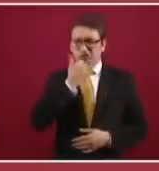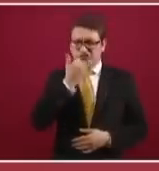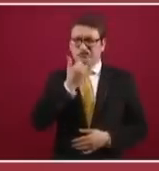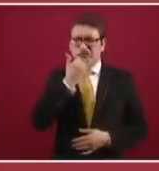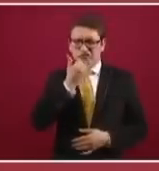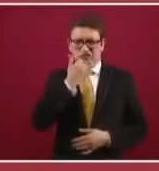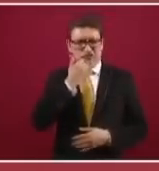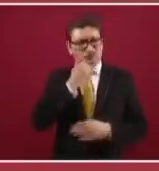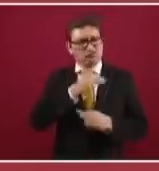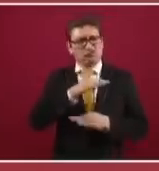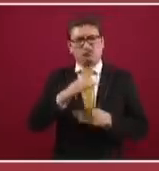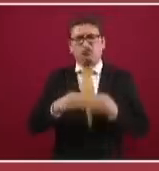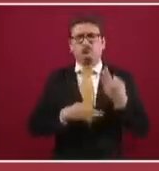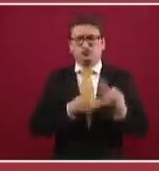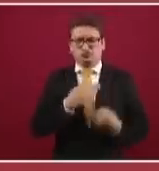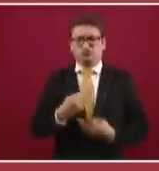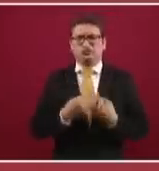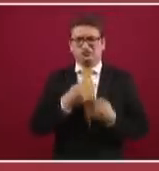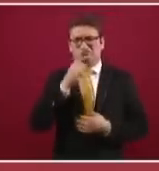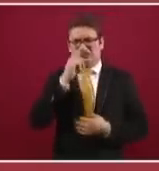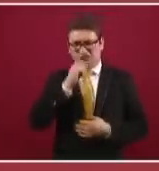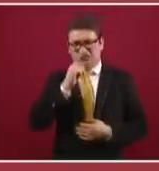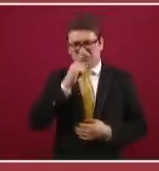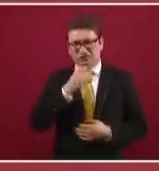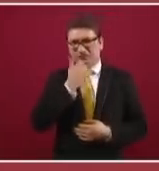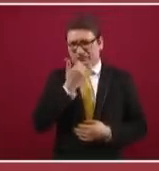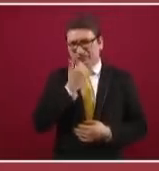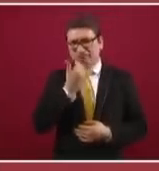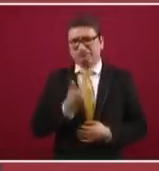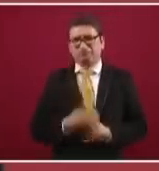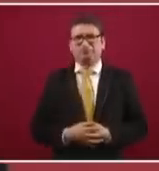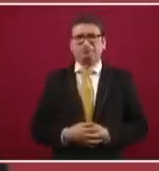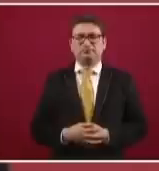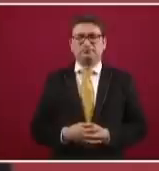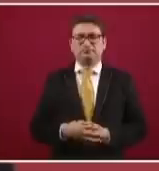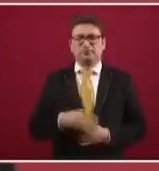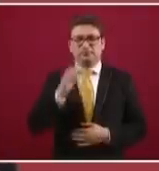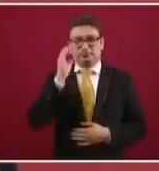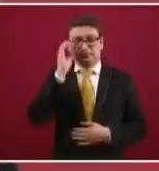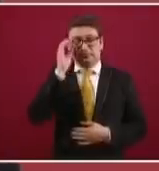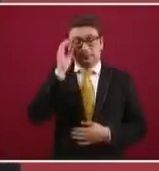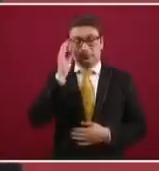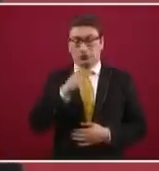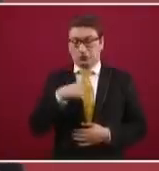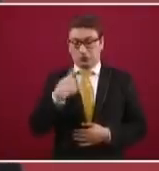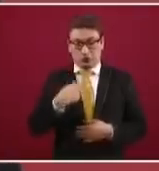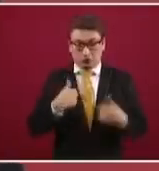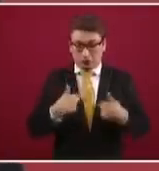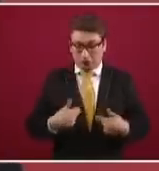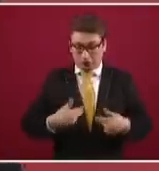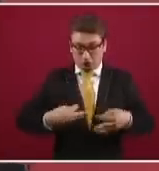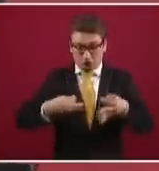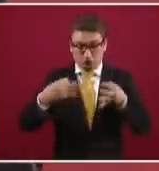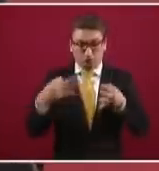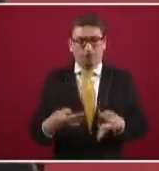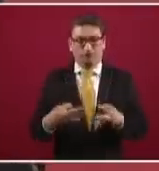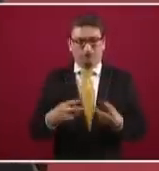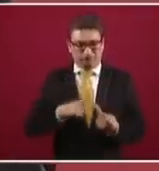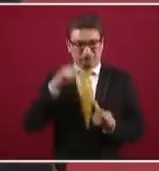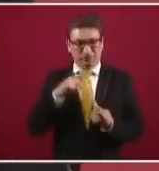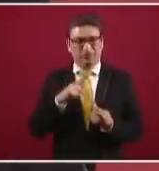todos los seres humanos cometemos errores, no somos perfectos. La perfección